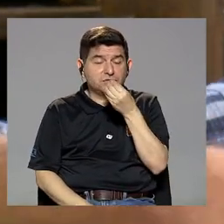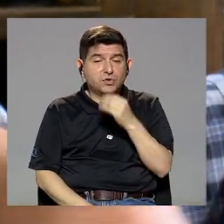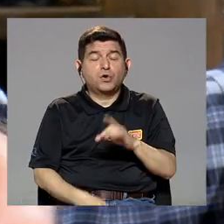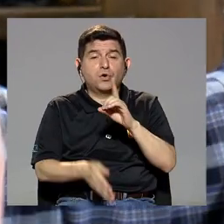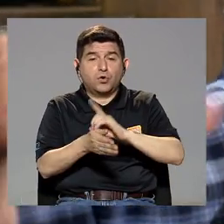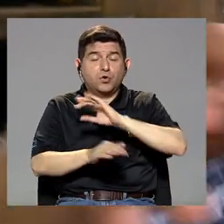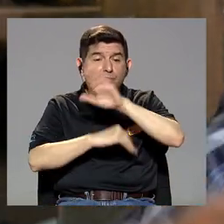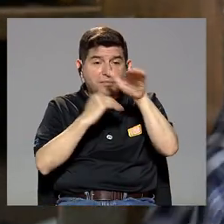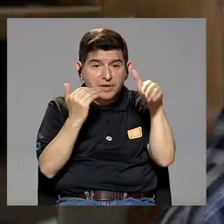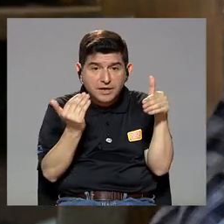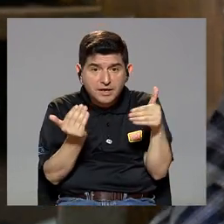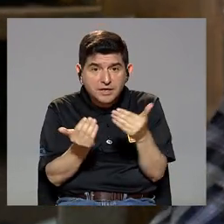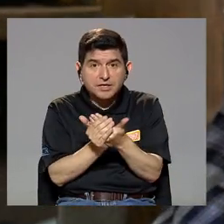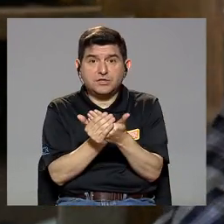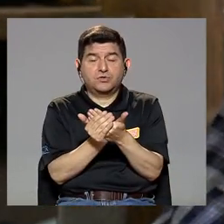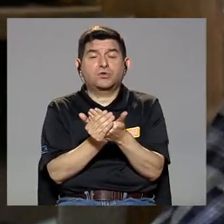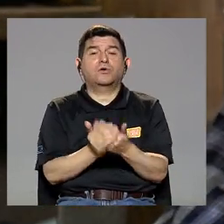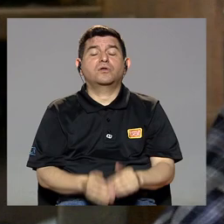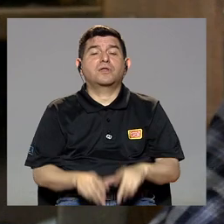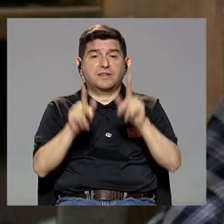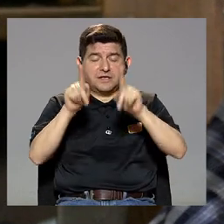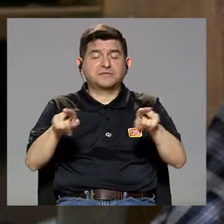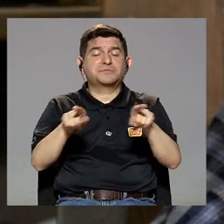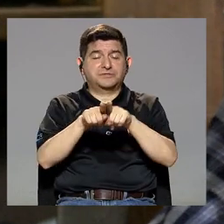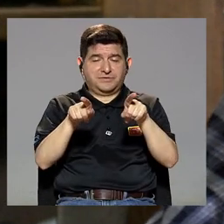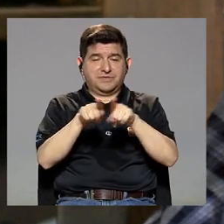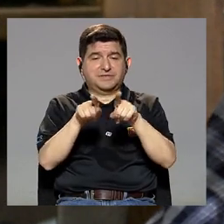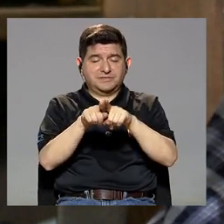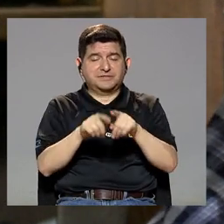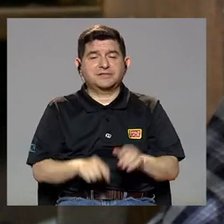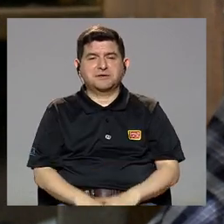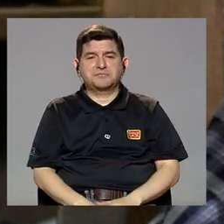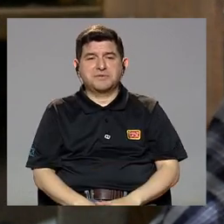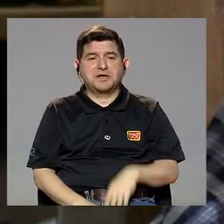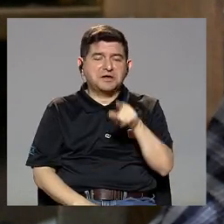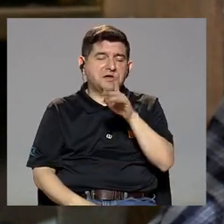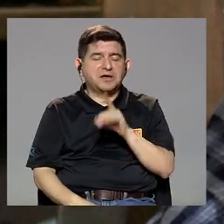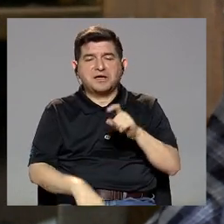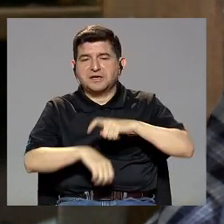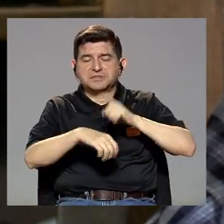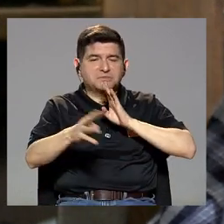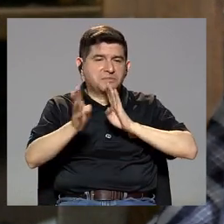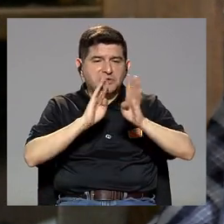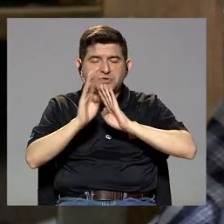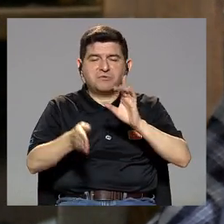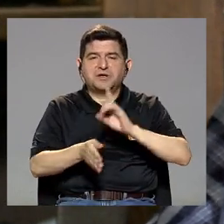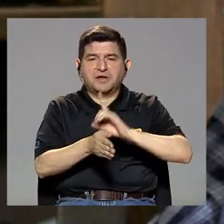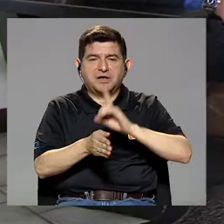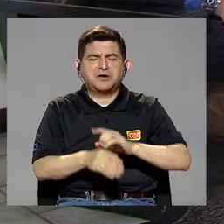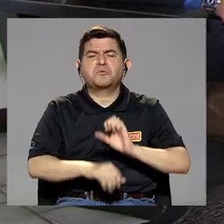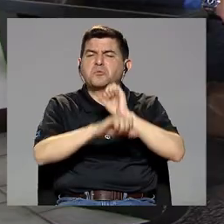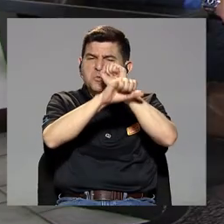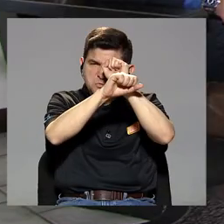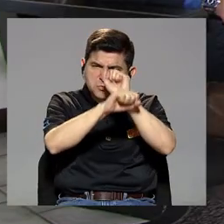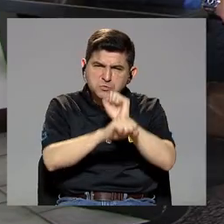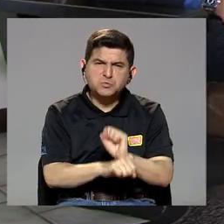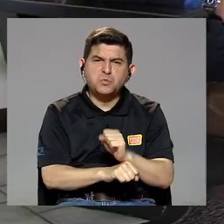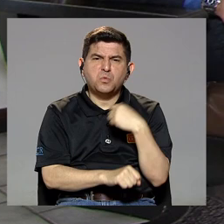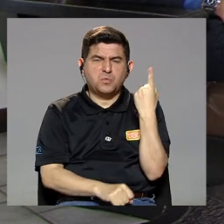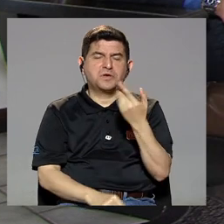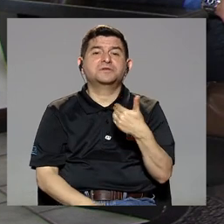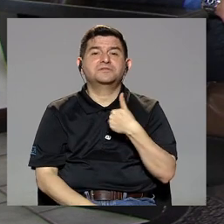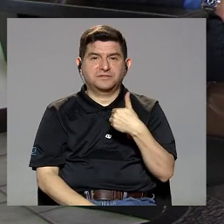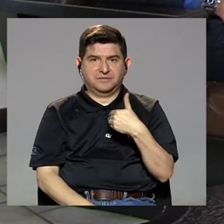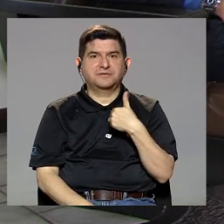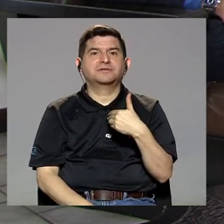todos los presentes que forman tertulia en la casa del doctor fue una costumbre que siempre estuvo